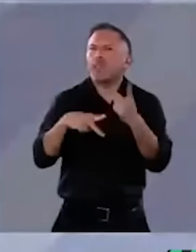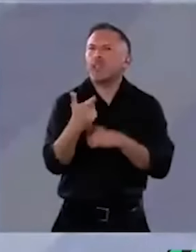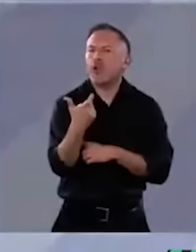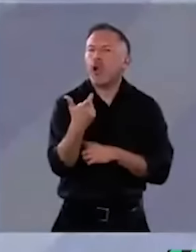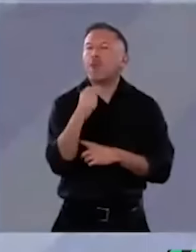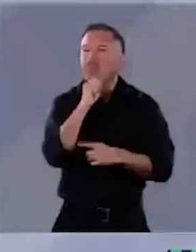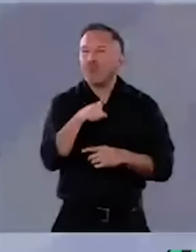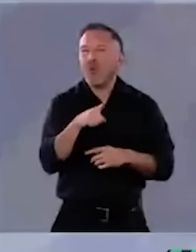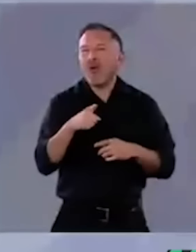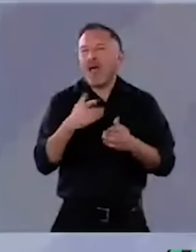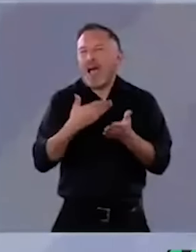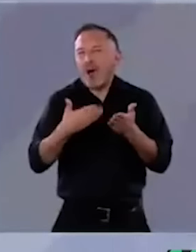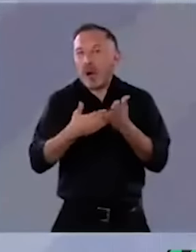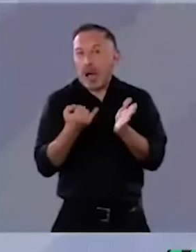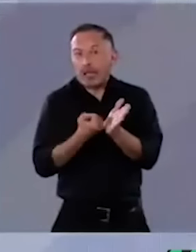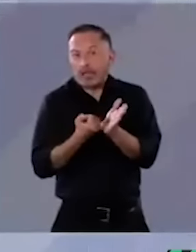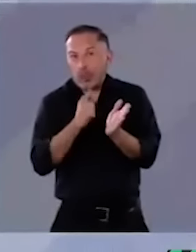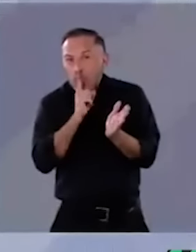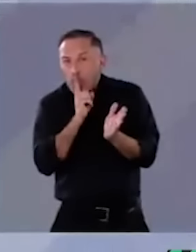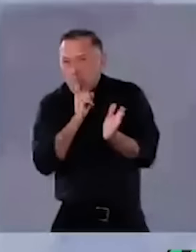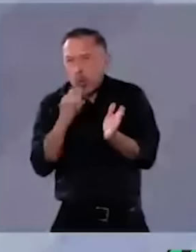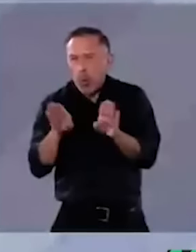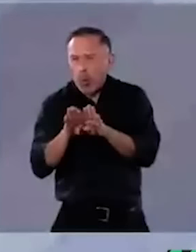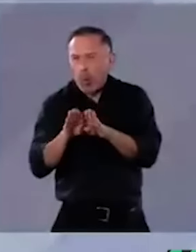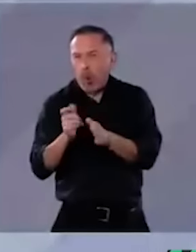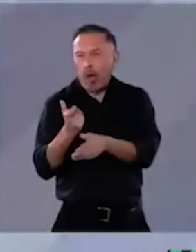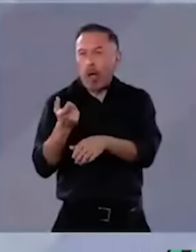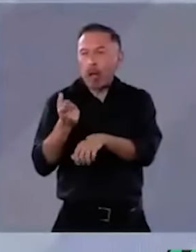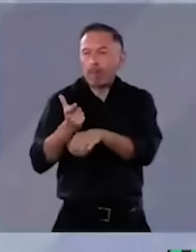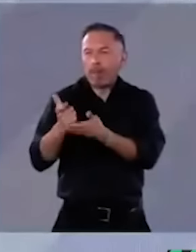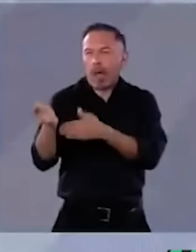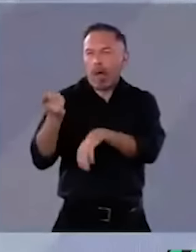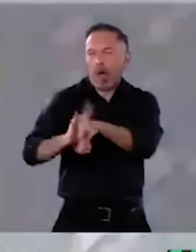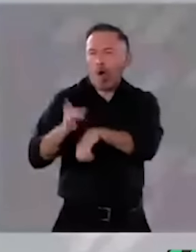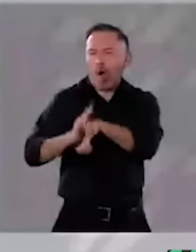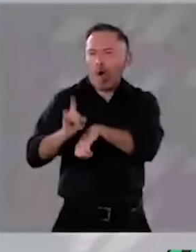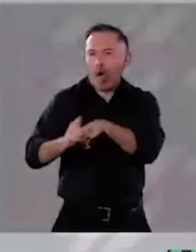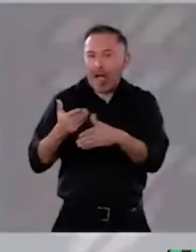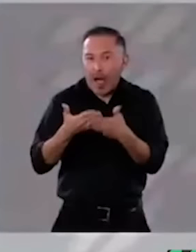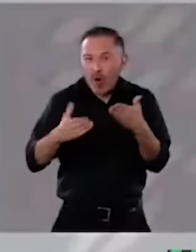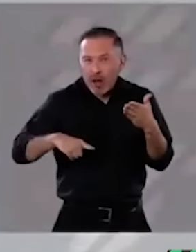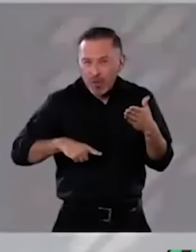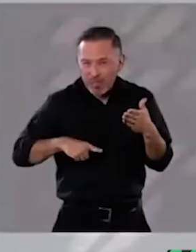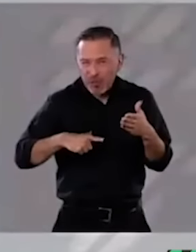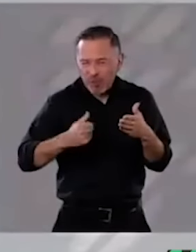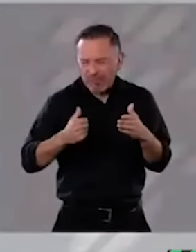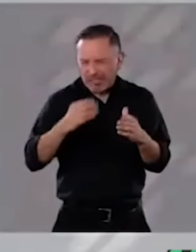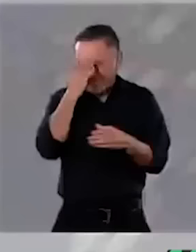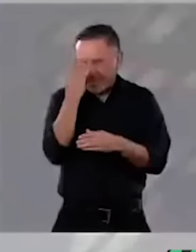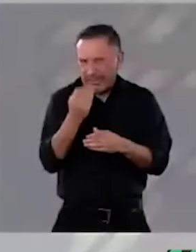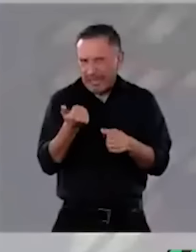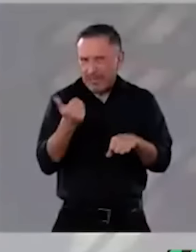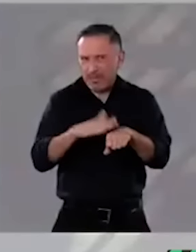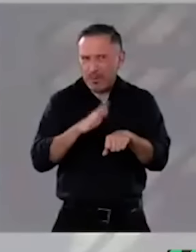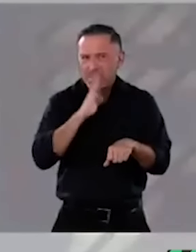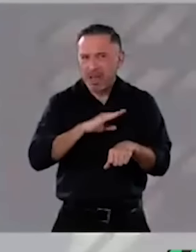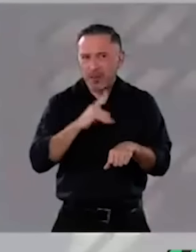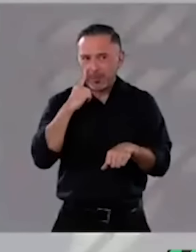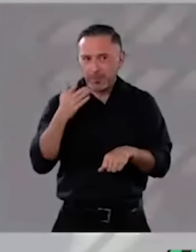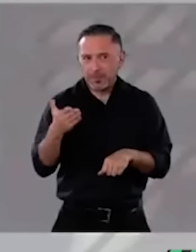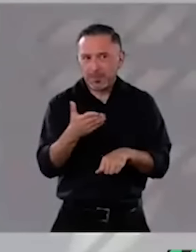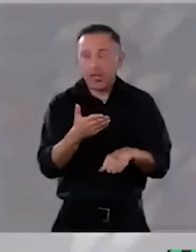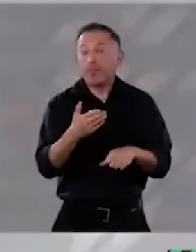el huachicol fiscal, que vaya que está causando un quebranto durante esta administración. Adelante, Jorge. No es el gobierno que más ha